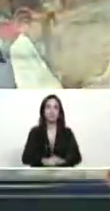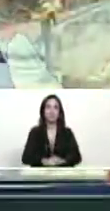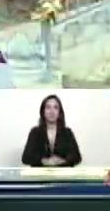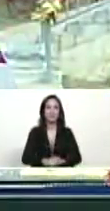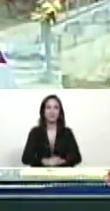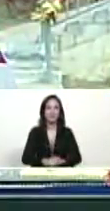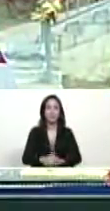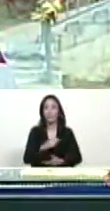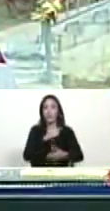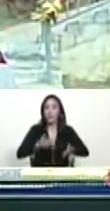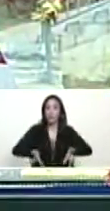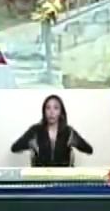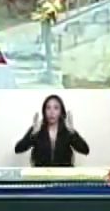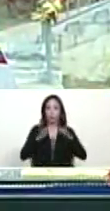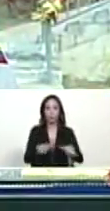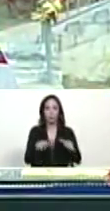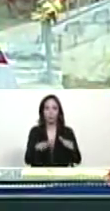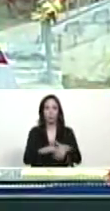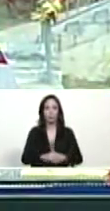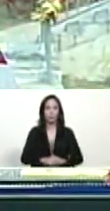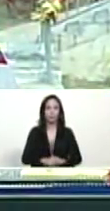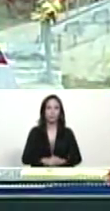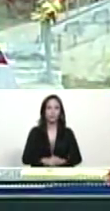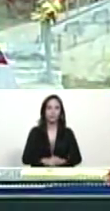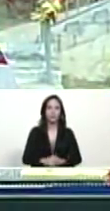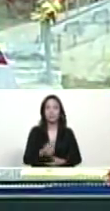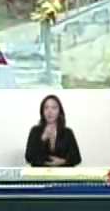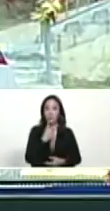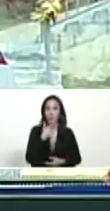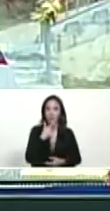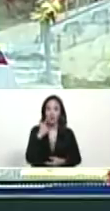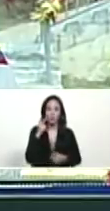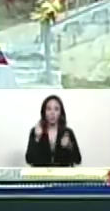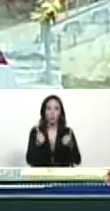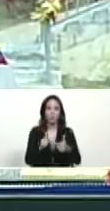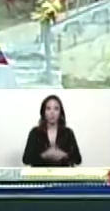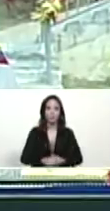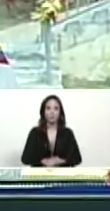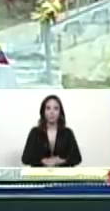su apartamento, bien bonito.